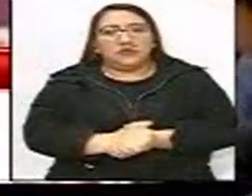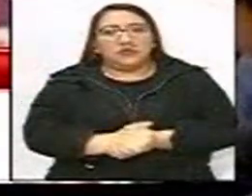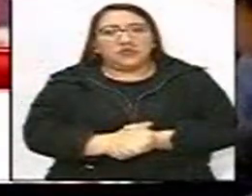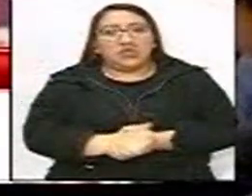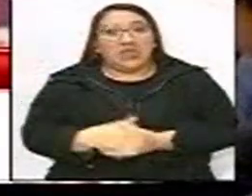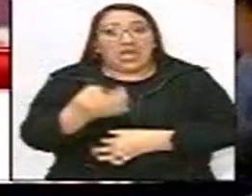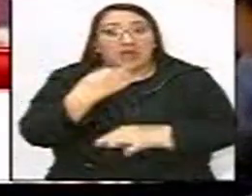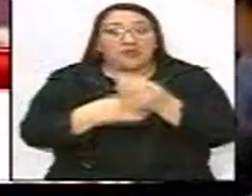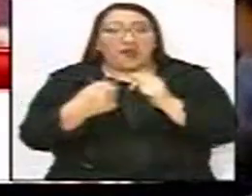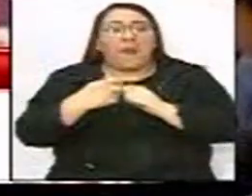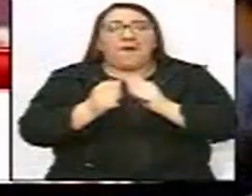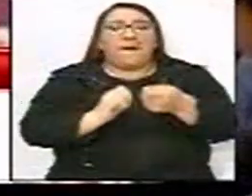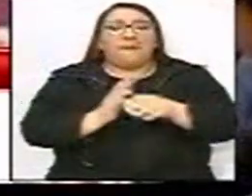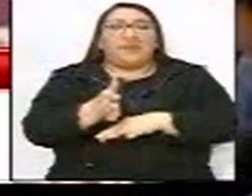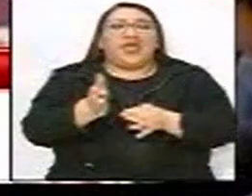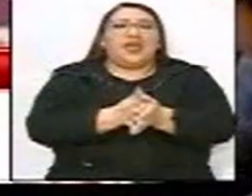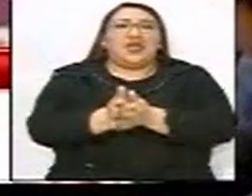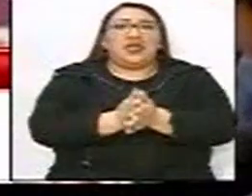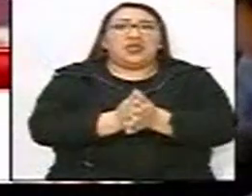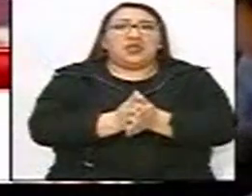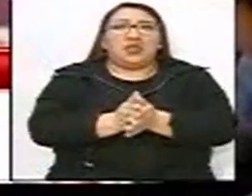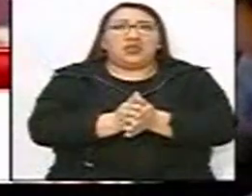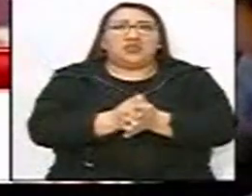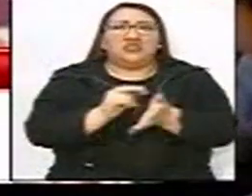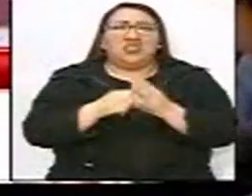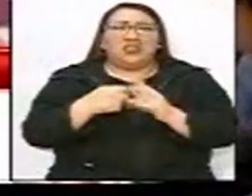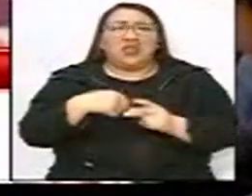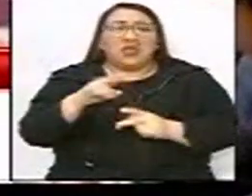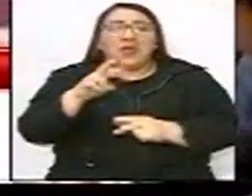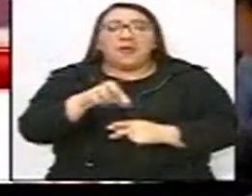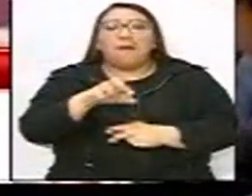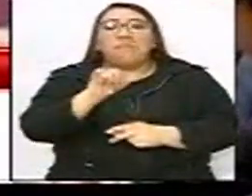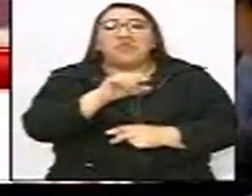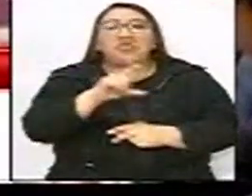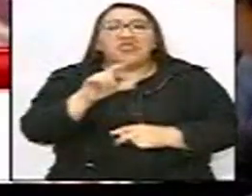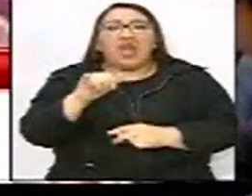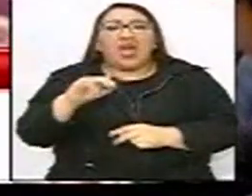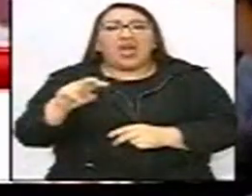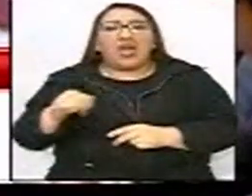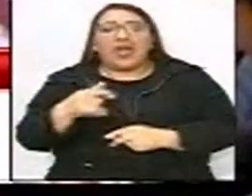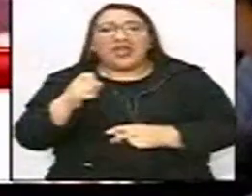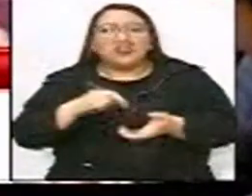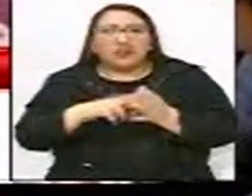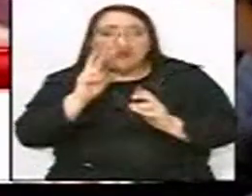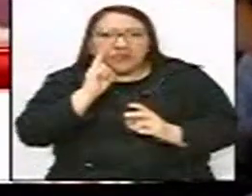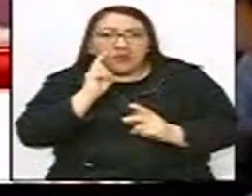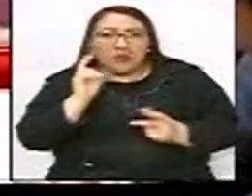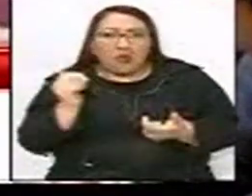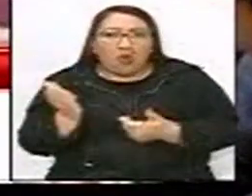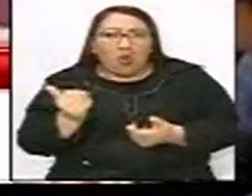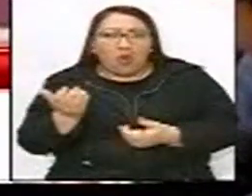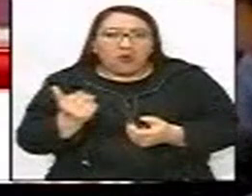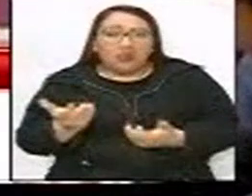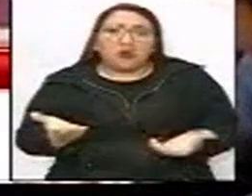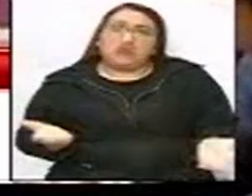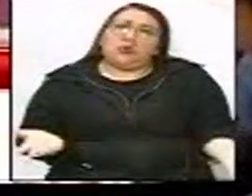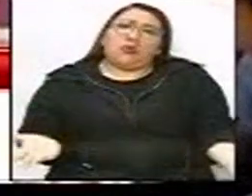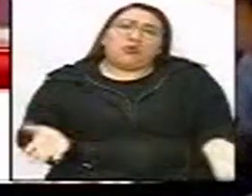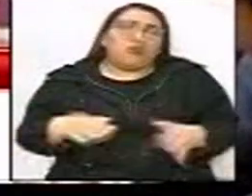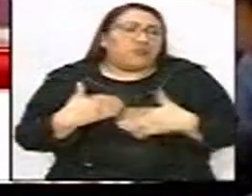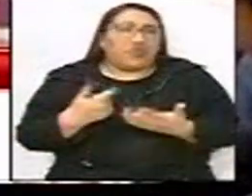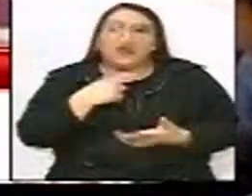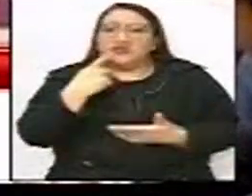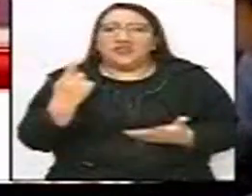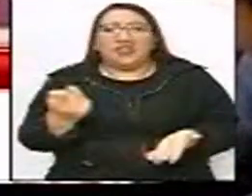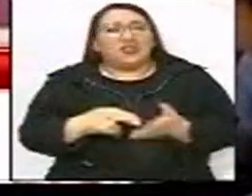vez de ser un peaje, ahora prácticamente se ha convertido en un lugar de pillaje de los recursos de nuestro pueblo. Y eso no está bien.